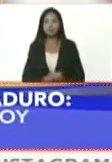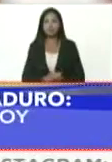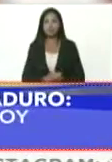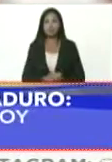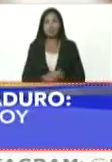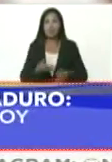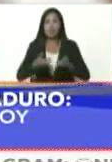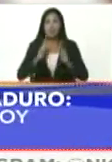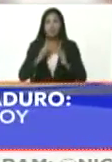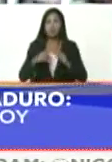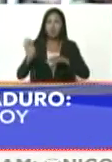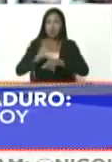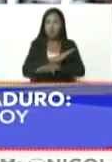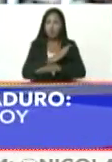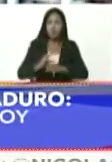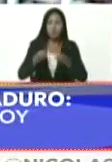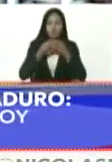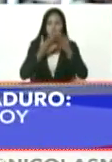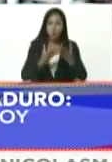Listo para cantarles.